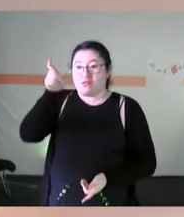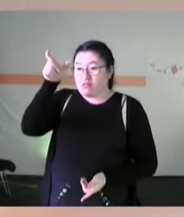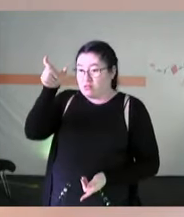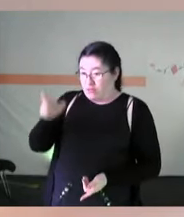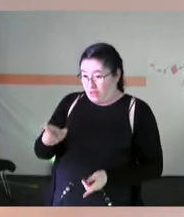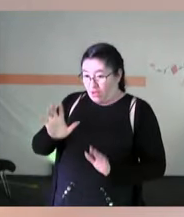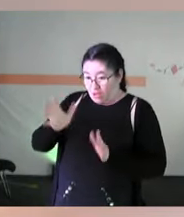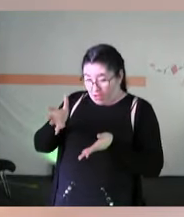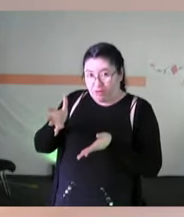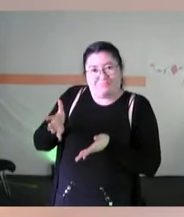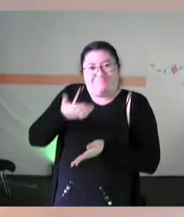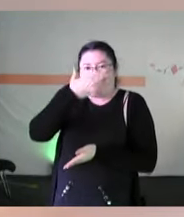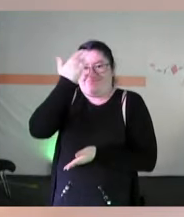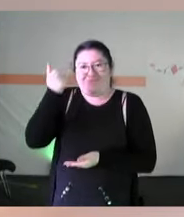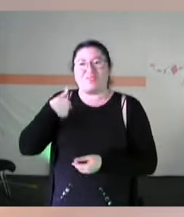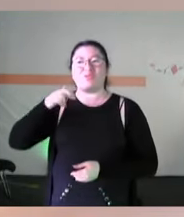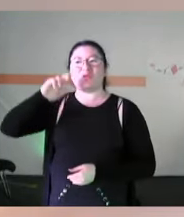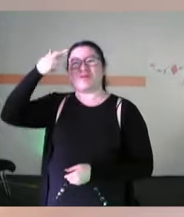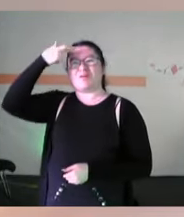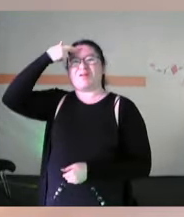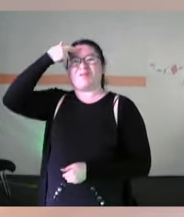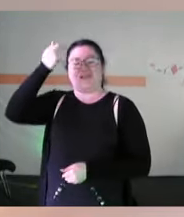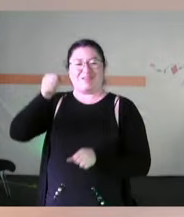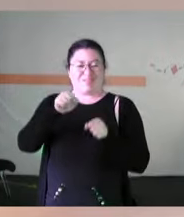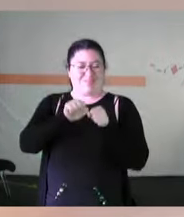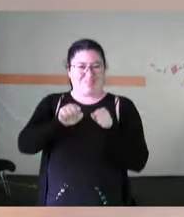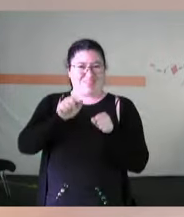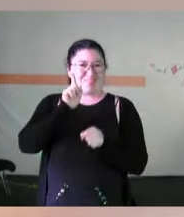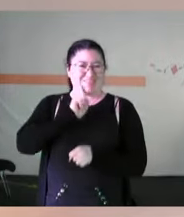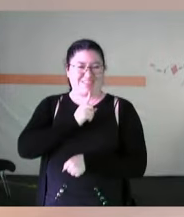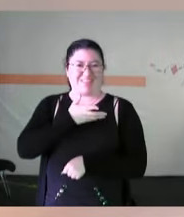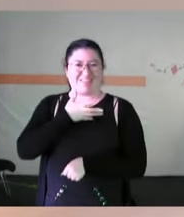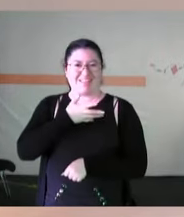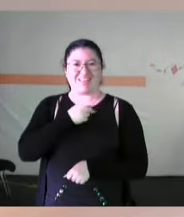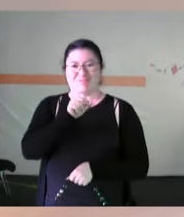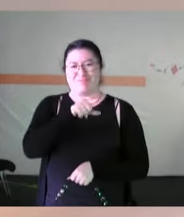acuerdo cuando mi sobrina tenía la edad de la Virgen, que dijo,